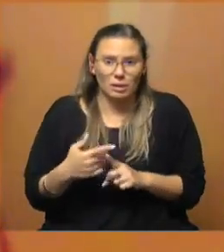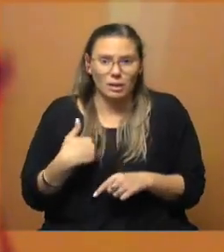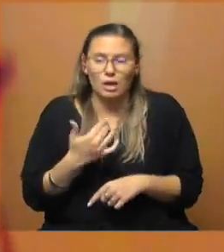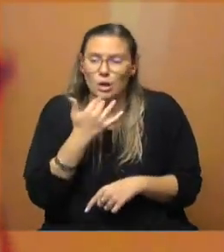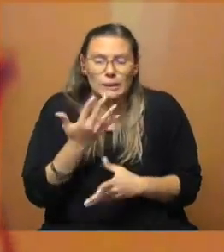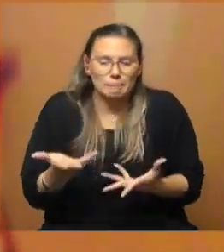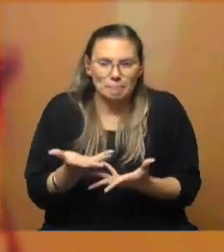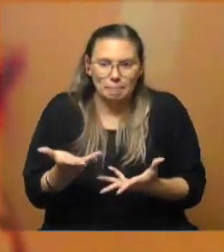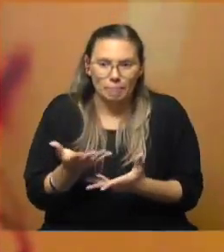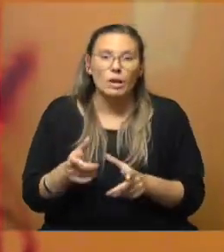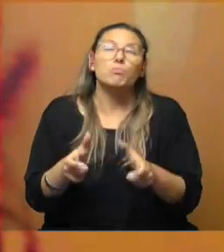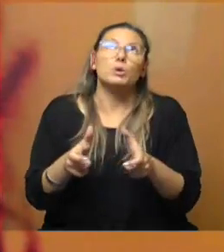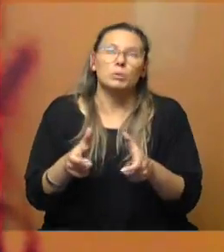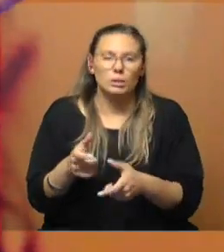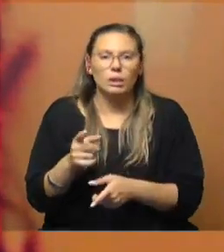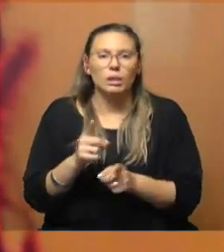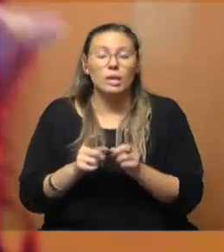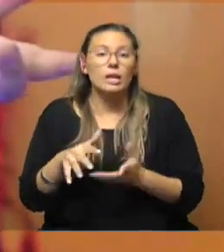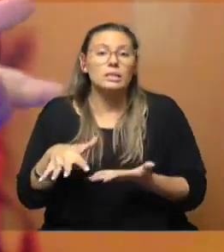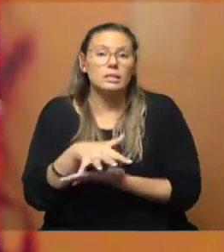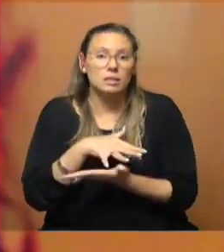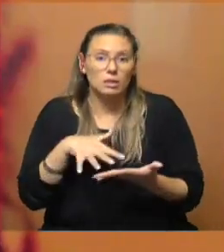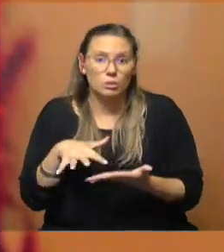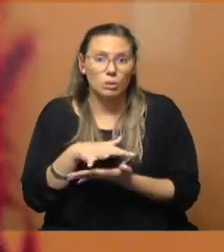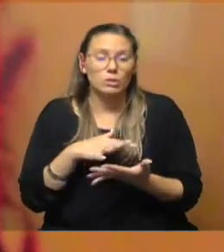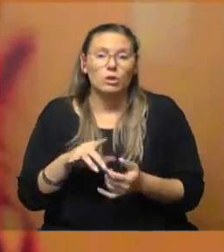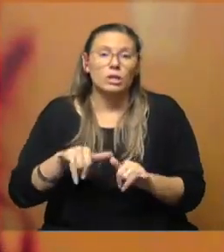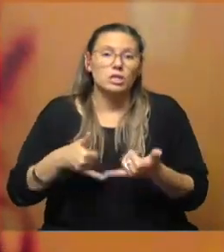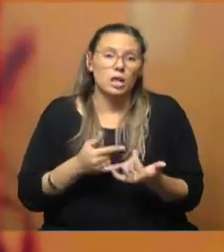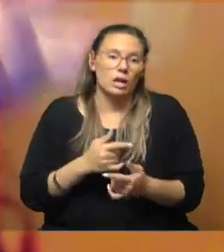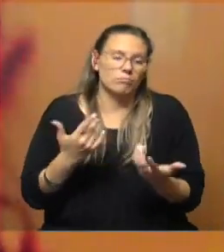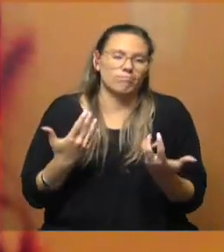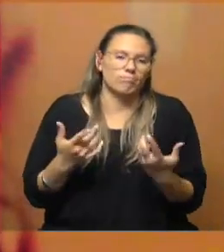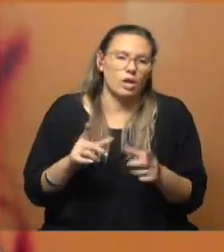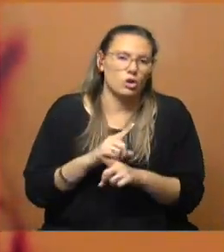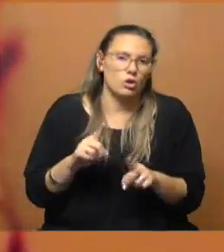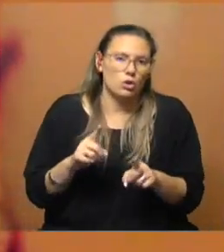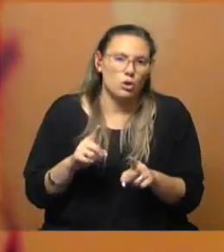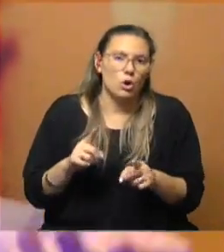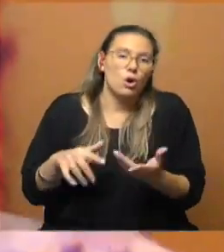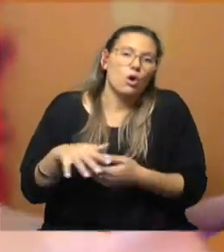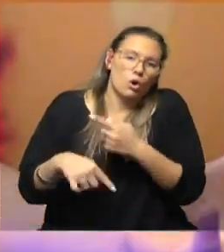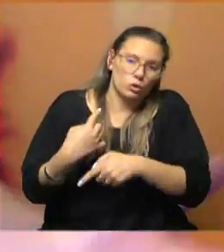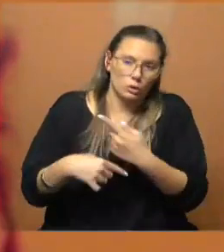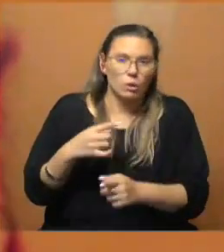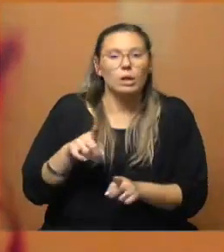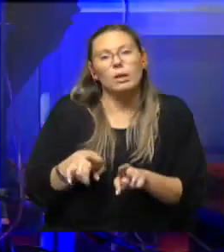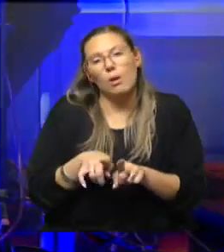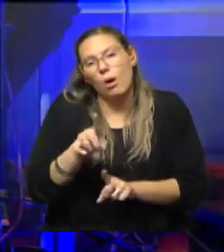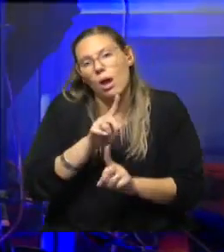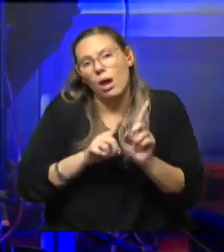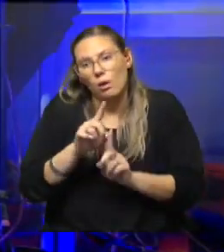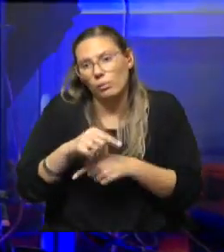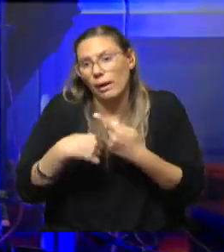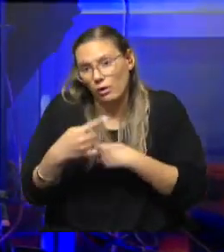lugar, por suerte, y hay dinámicas que ya no se dan o que intentamos que no se den. Igual hay cosas que siguen